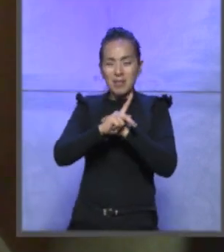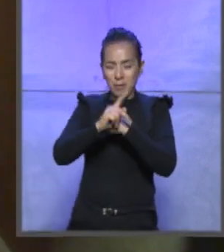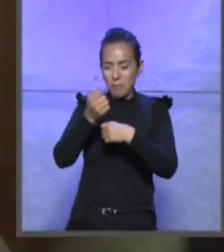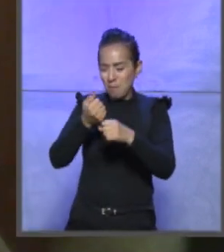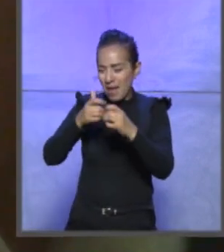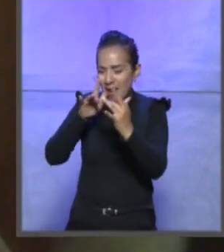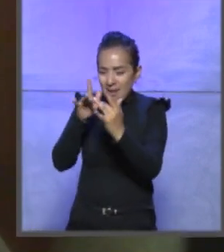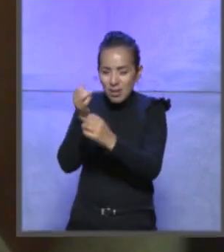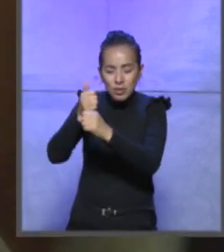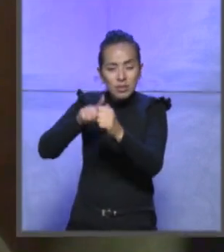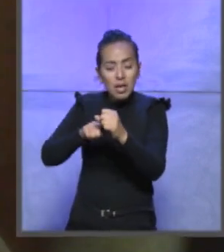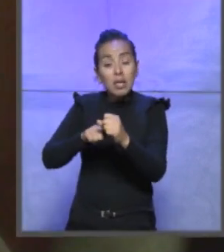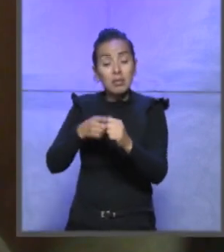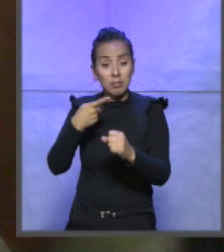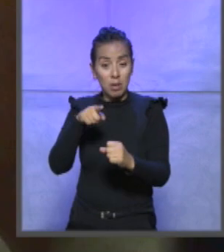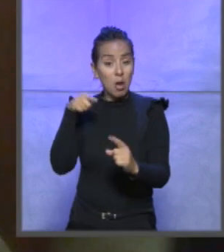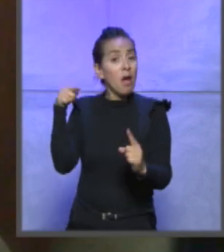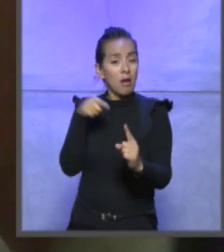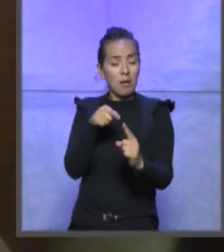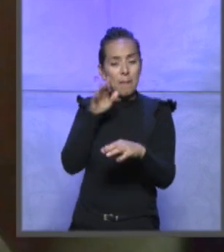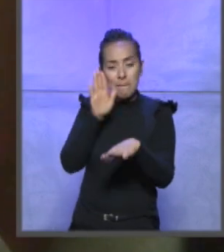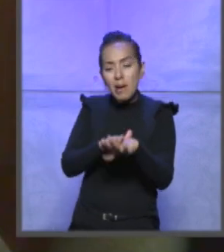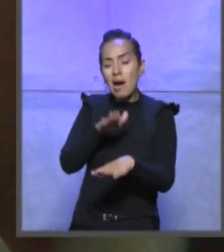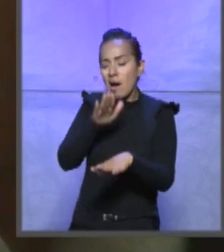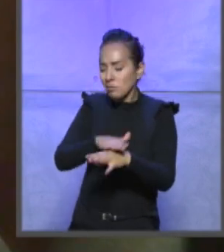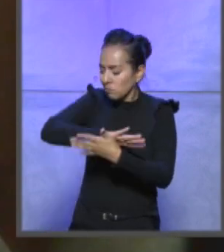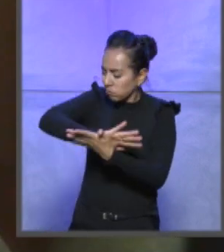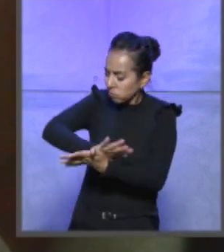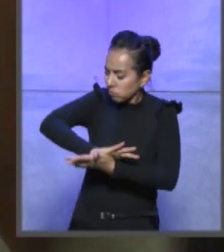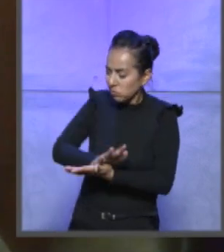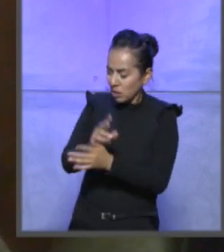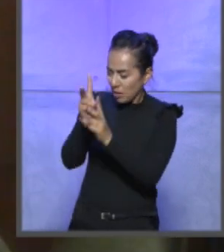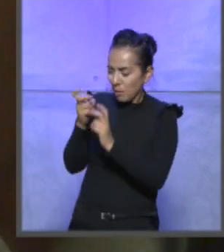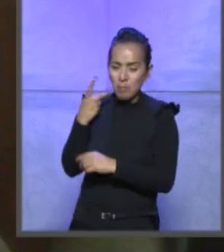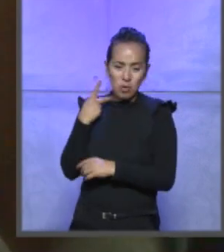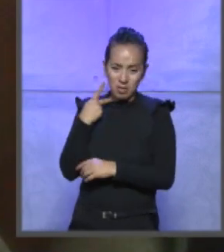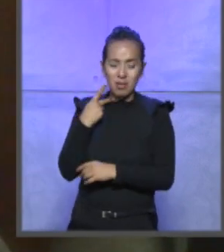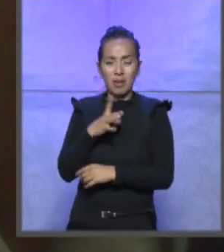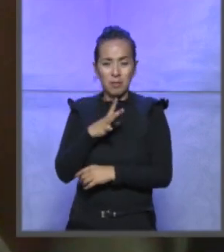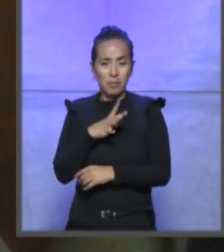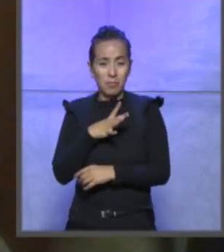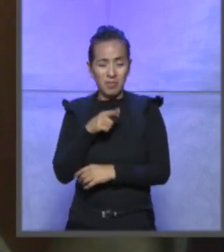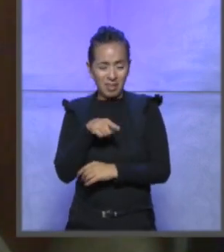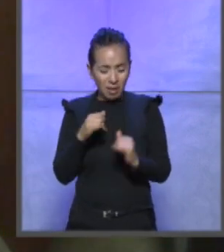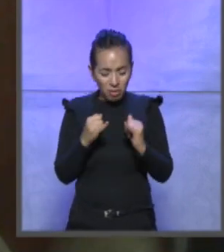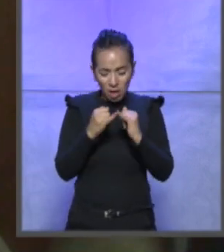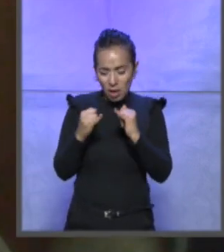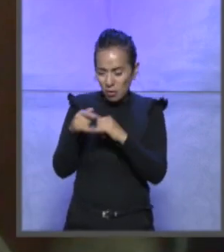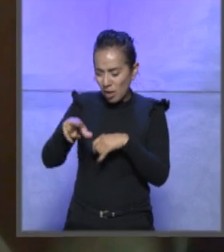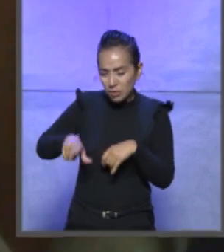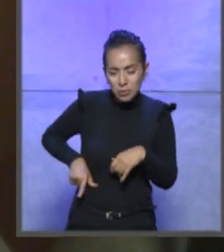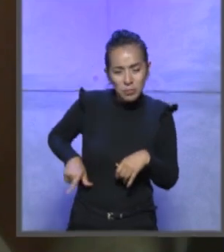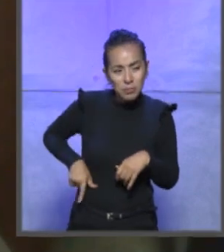país. Pero aquí es donde más se vio esta discriminación política que hay, no solamente de la parte